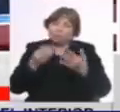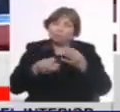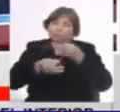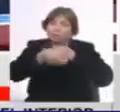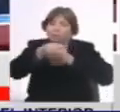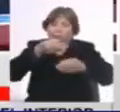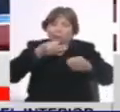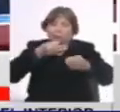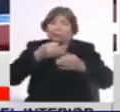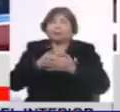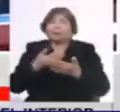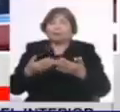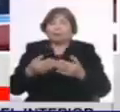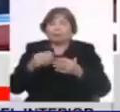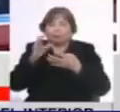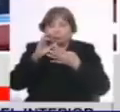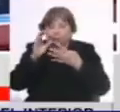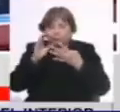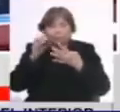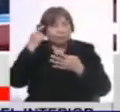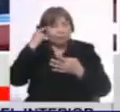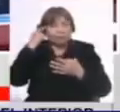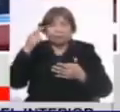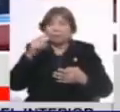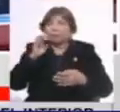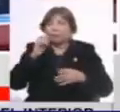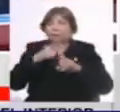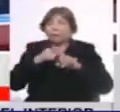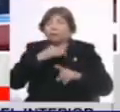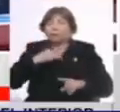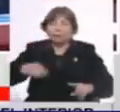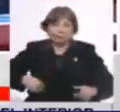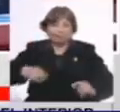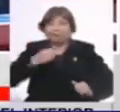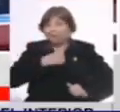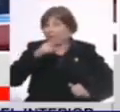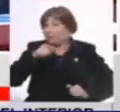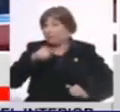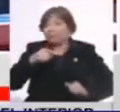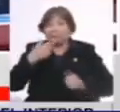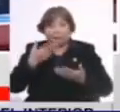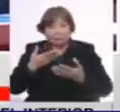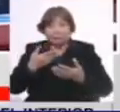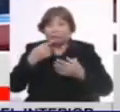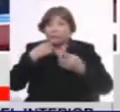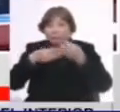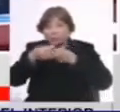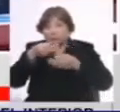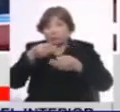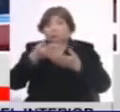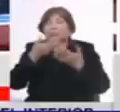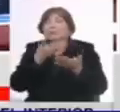hace el cambio a criterio del ex ministro Mariano González.